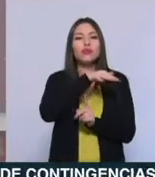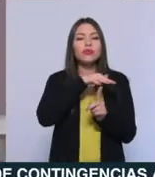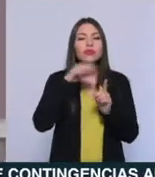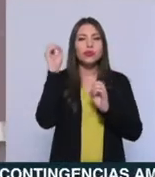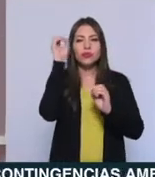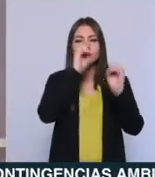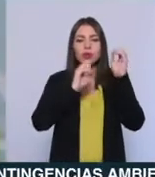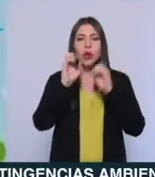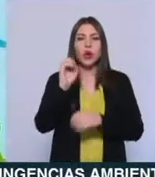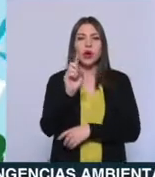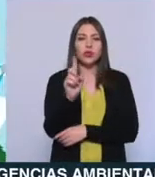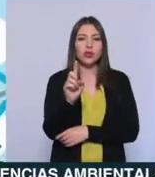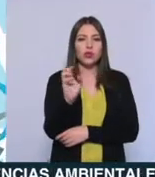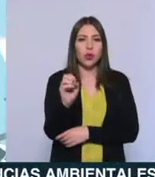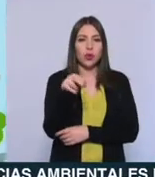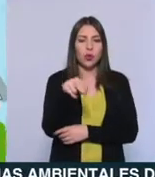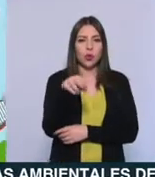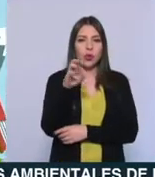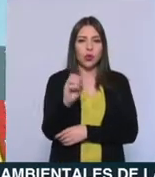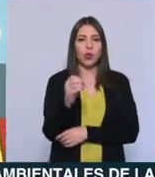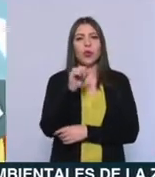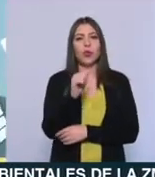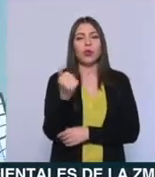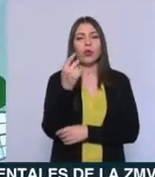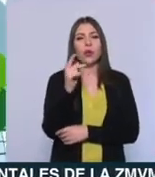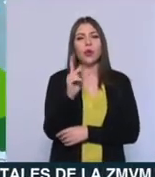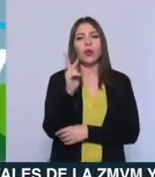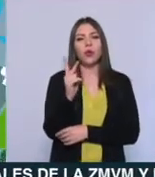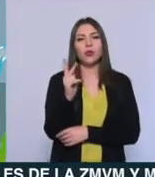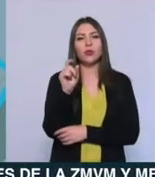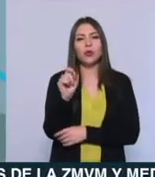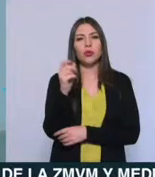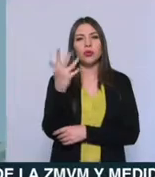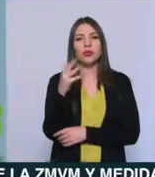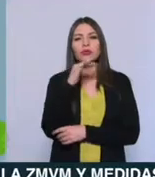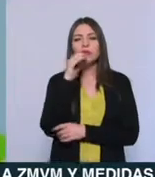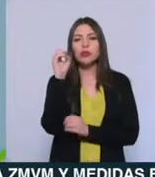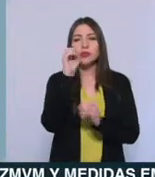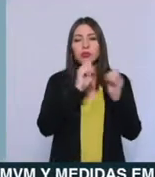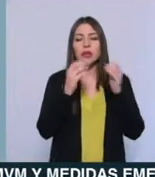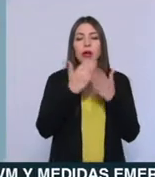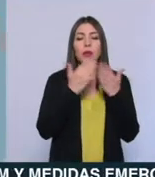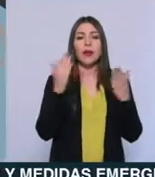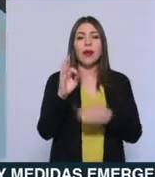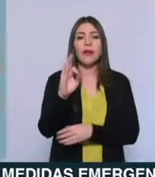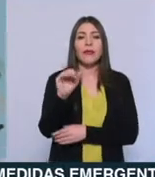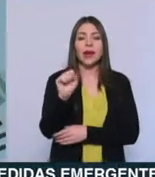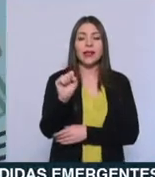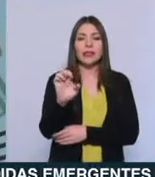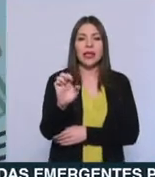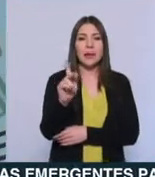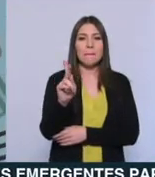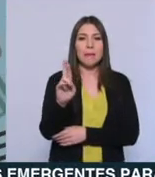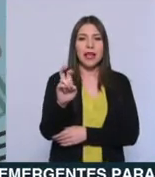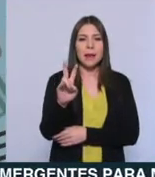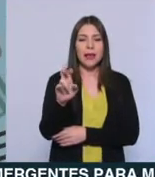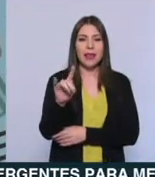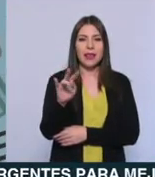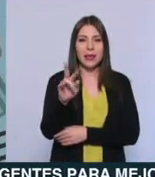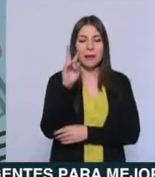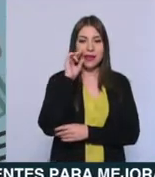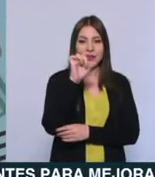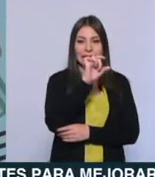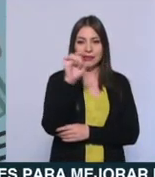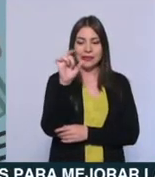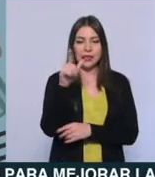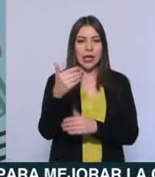2.5. El esquema para el decreto de contingencia queda de la siguiente manera. La fase preventiva se activará cuando el índice